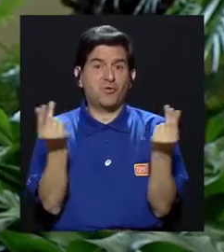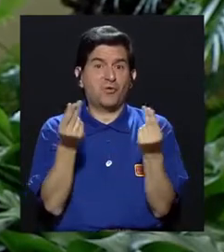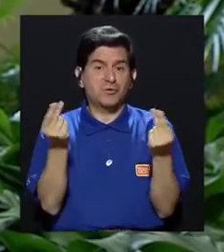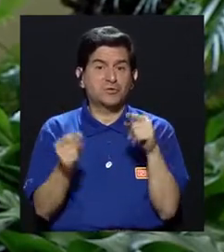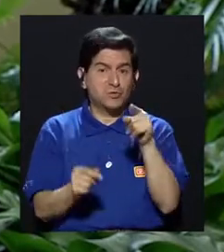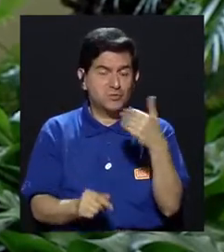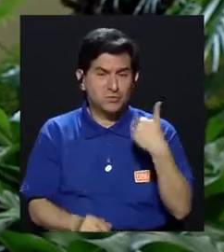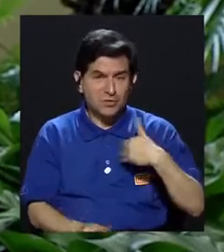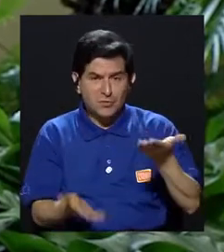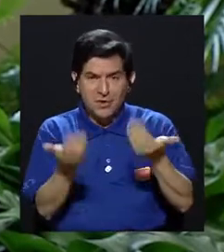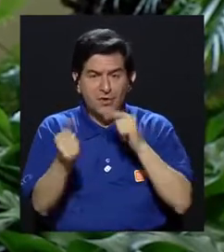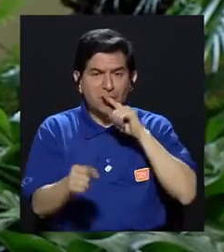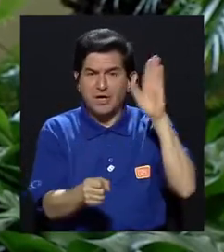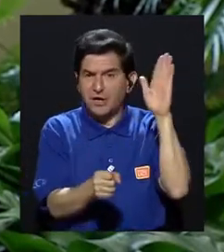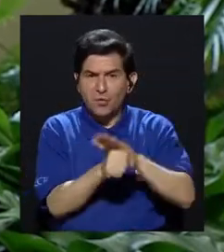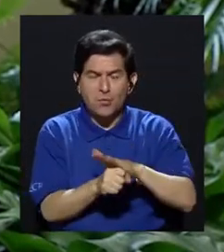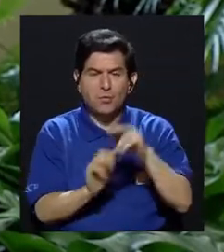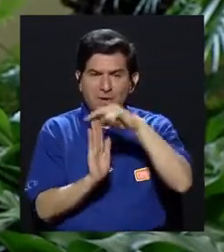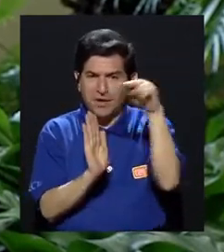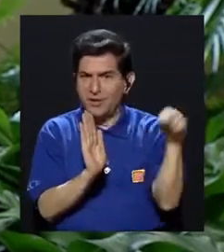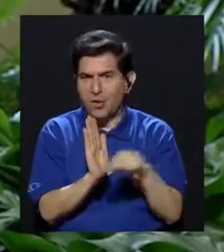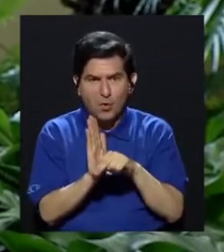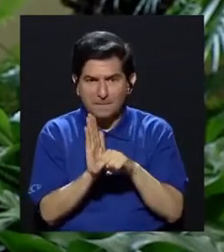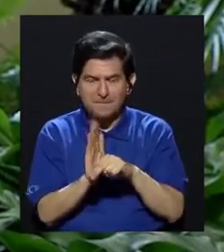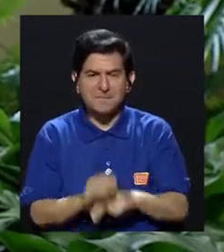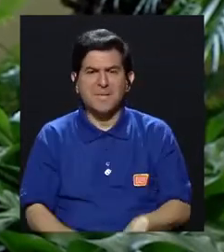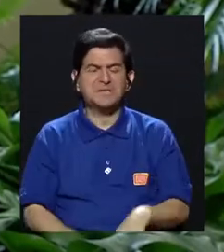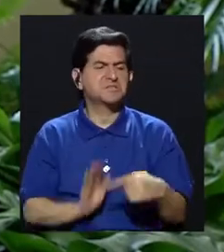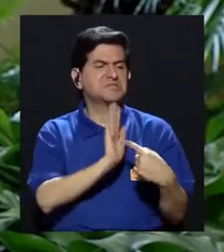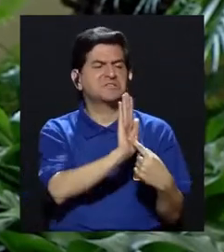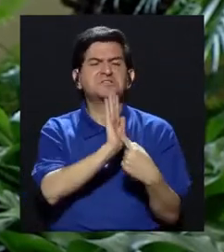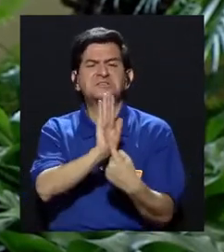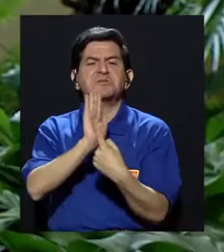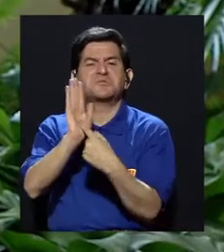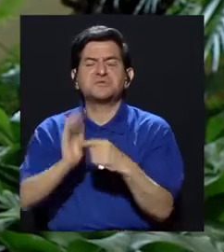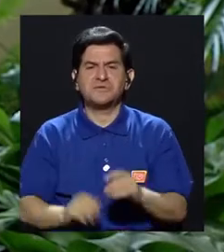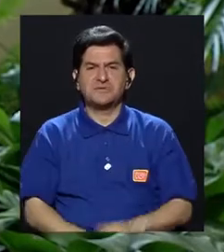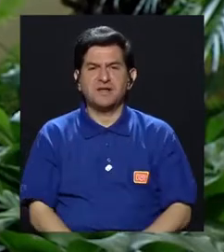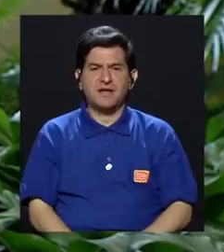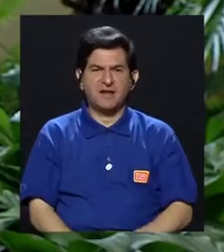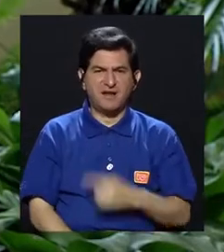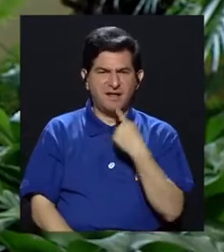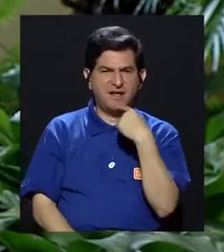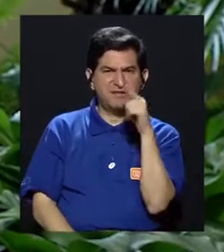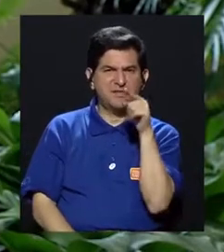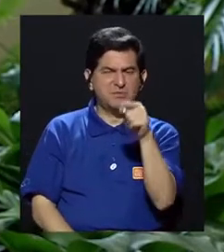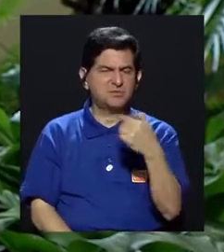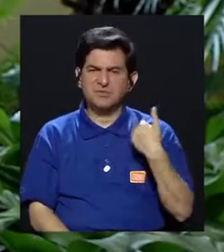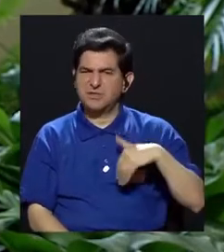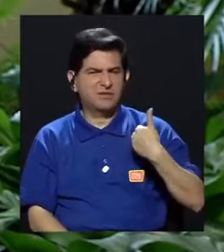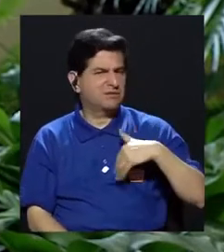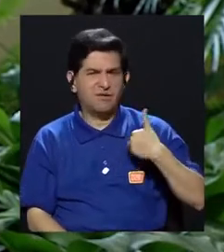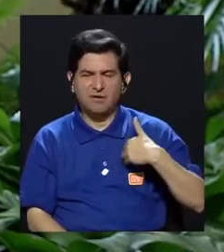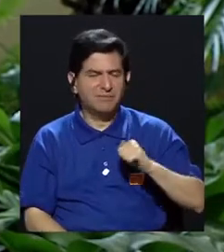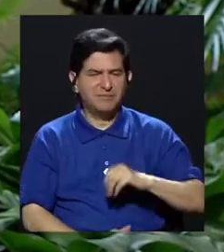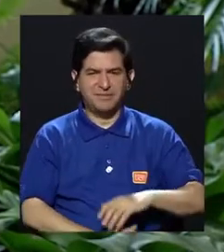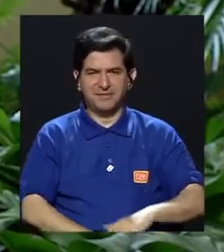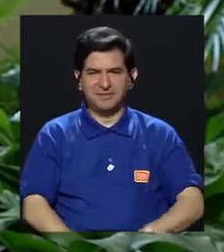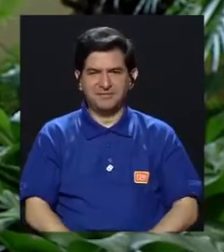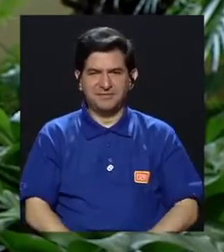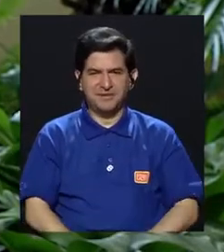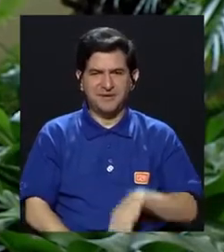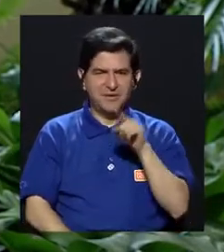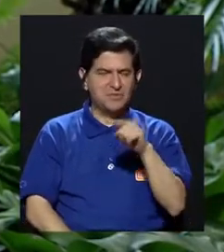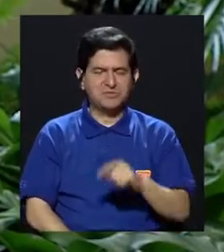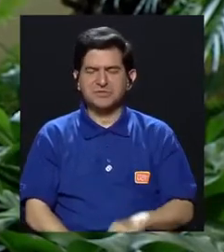usted como hombre no quiere cumplir con esos estándares de andar demostrando, le van a decir, entonces no sos hombre, ¿verdad?